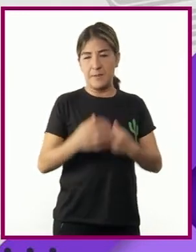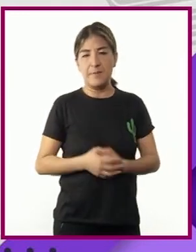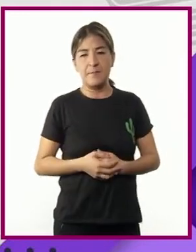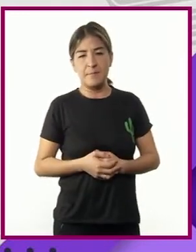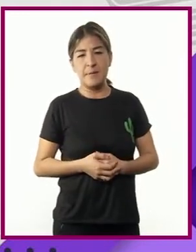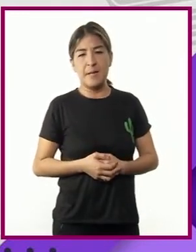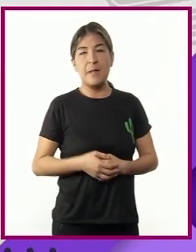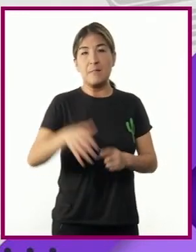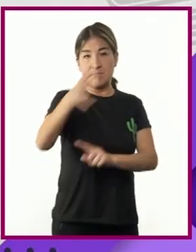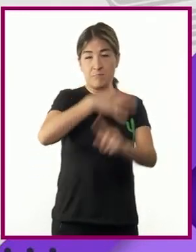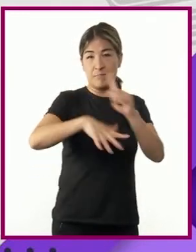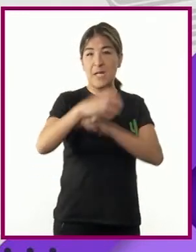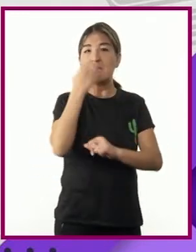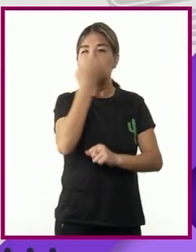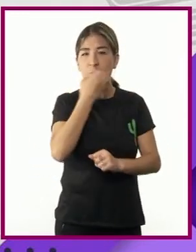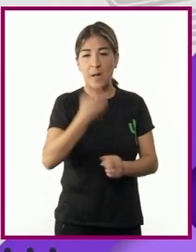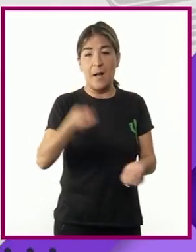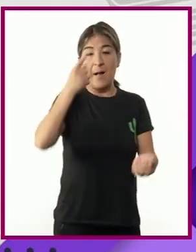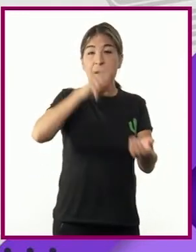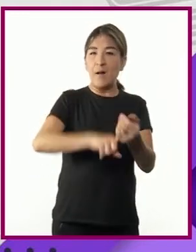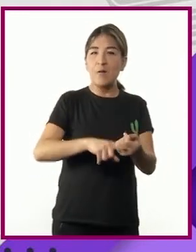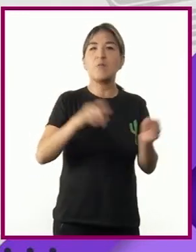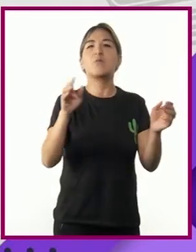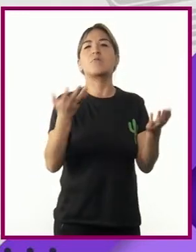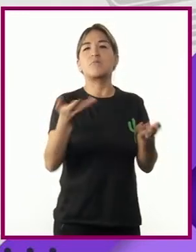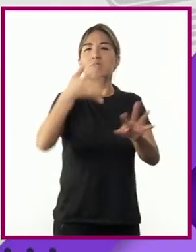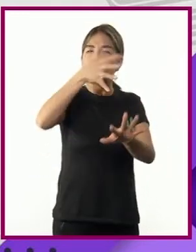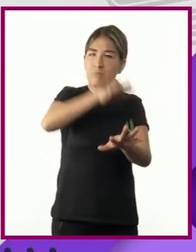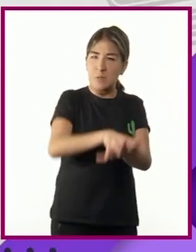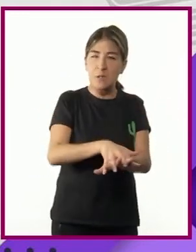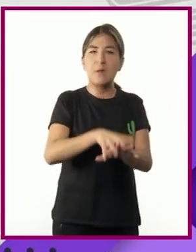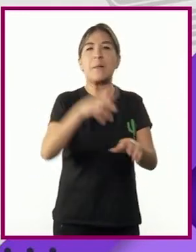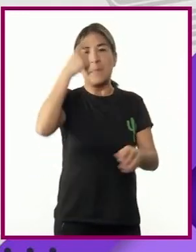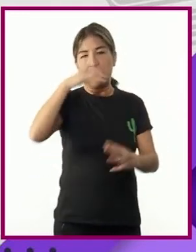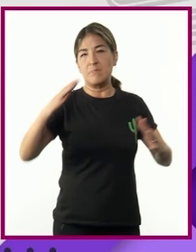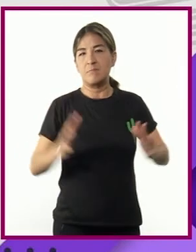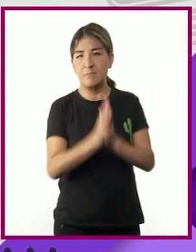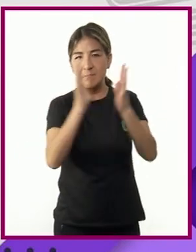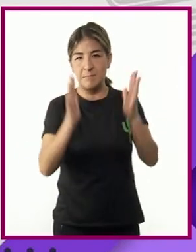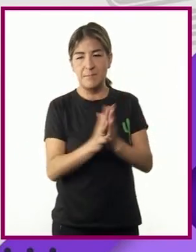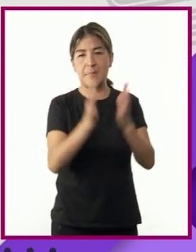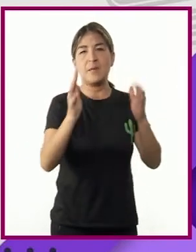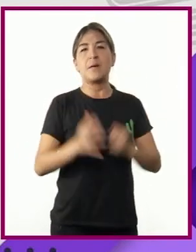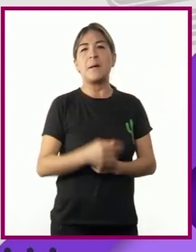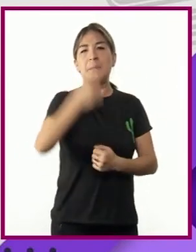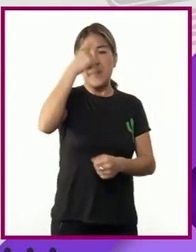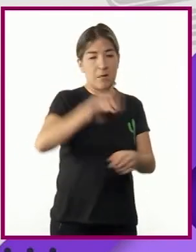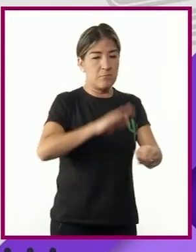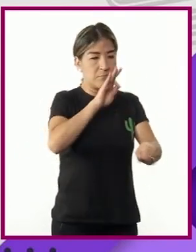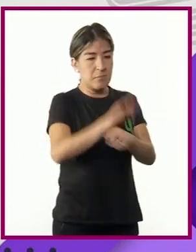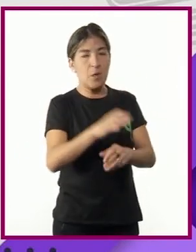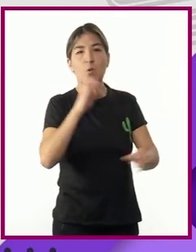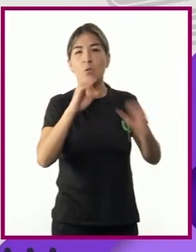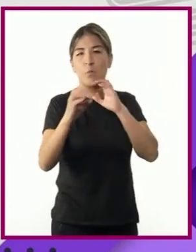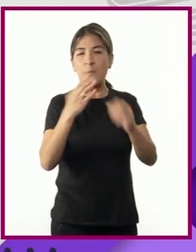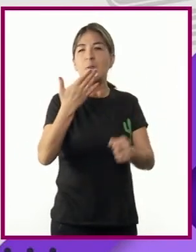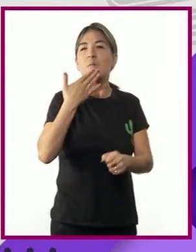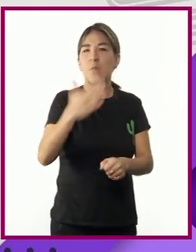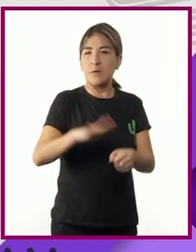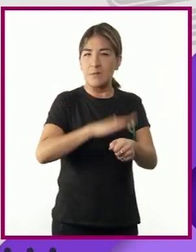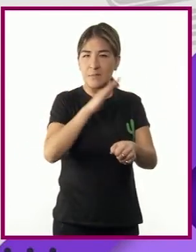el entorno escolar, dentro de un ambiente incluyente y participativo, favorecer la comunicación